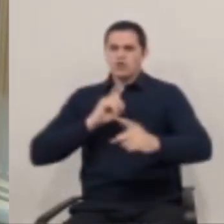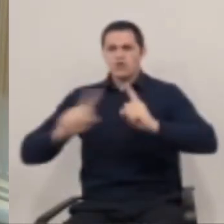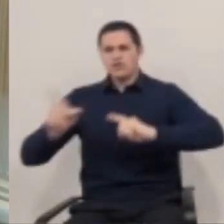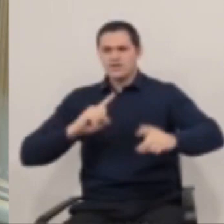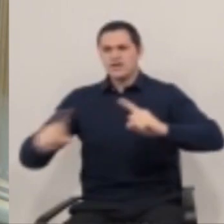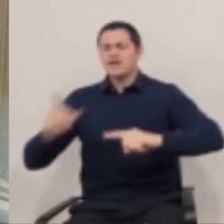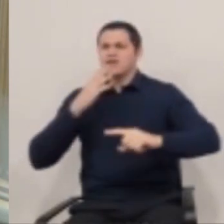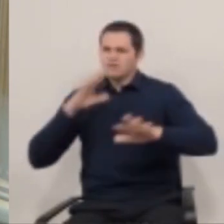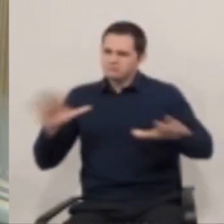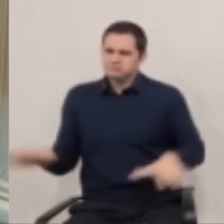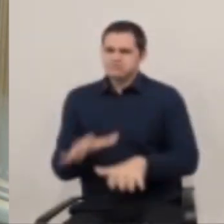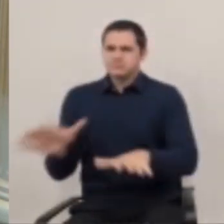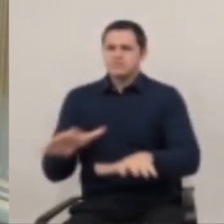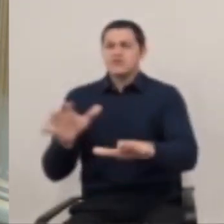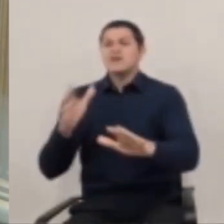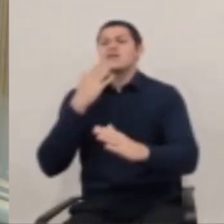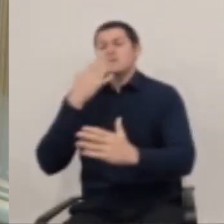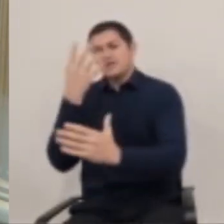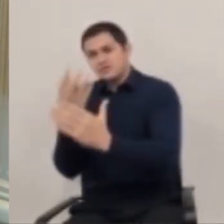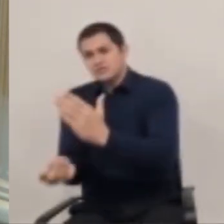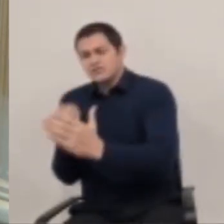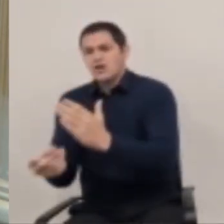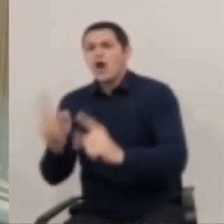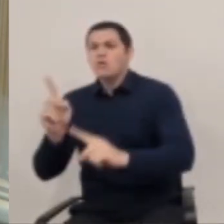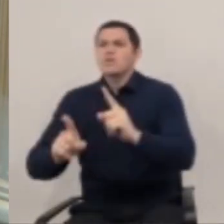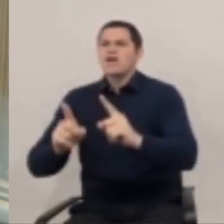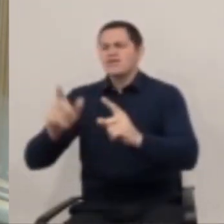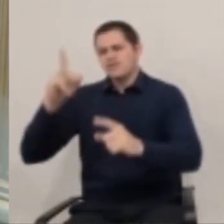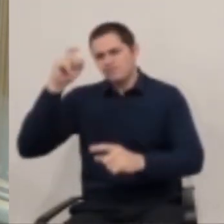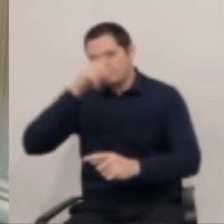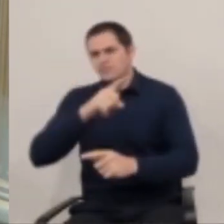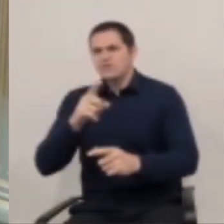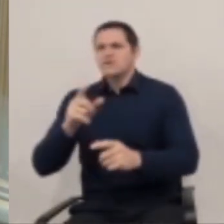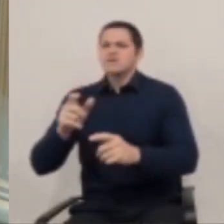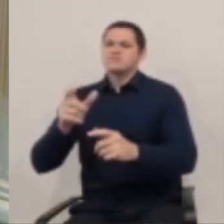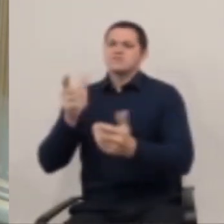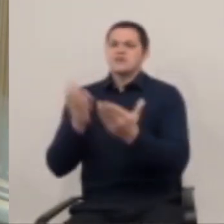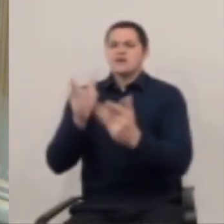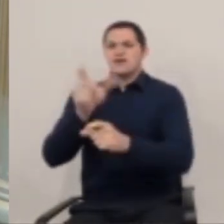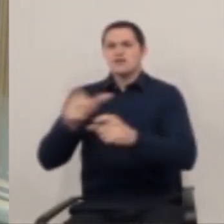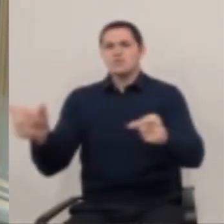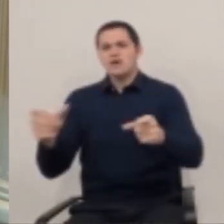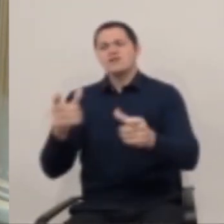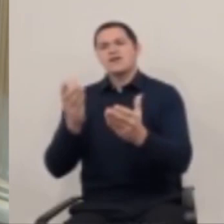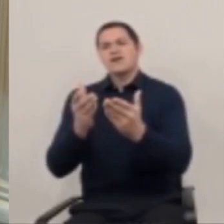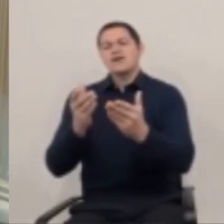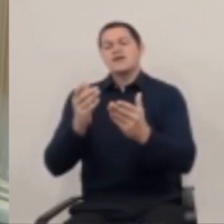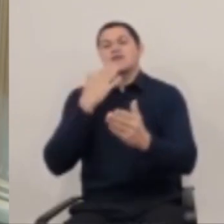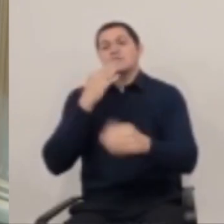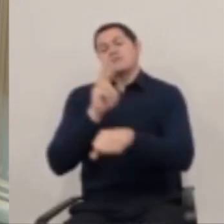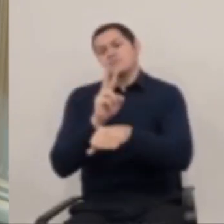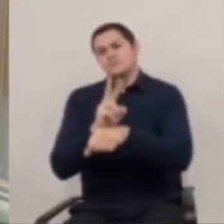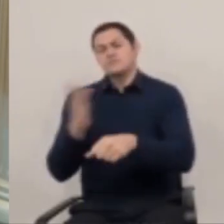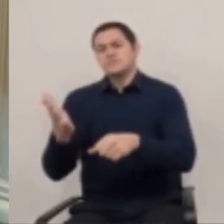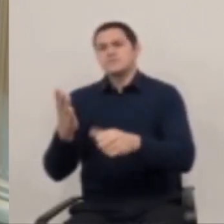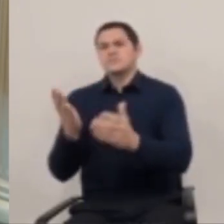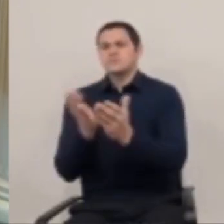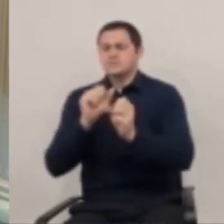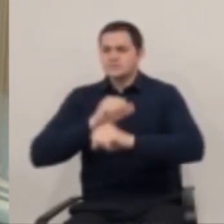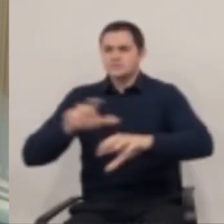las necesidades y adecuaciones requeridas por los y las estudiantes, académicos y académicas, y funcionarios y funcionarias en situación de